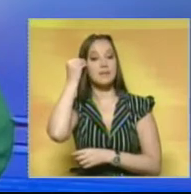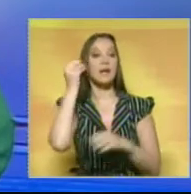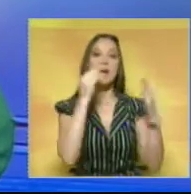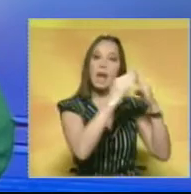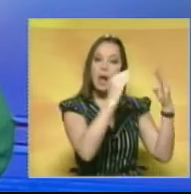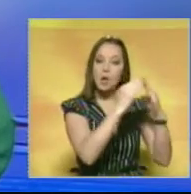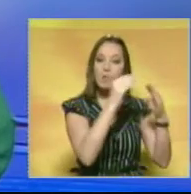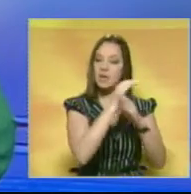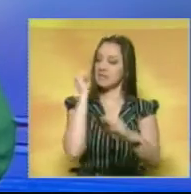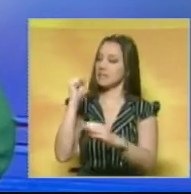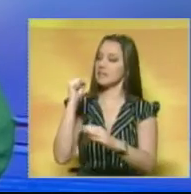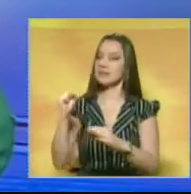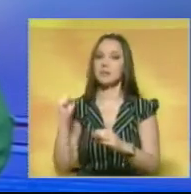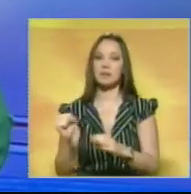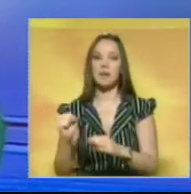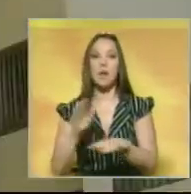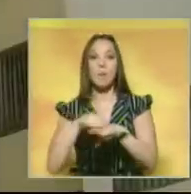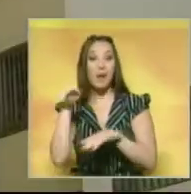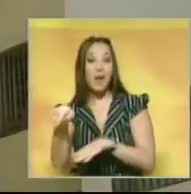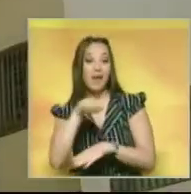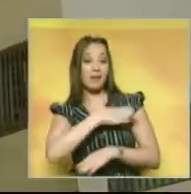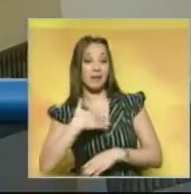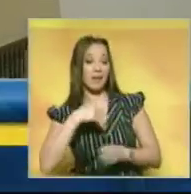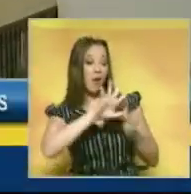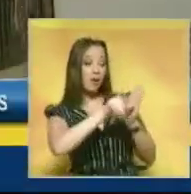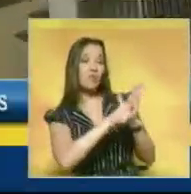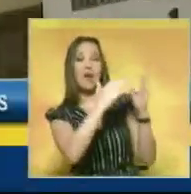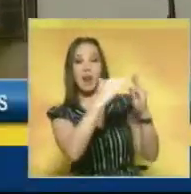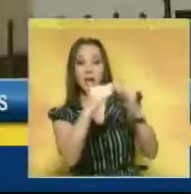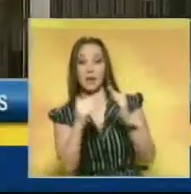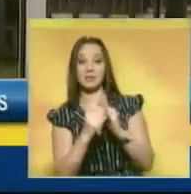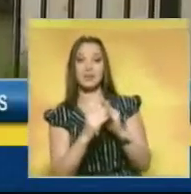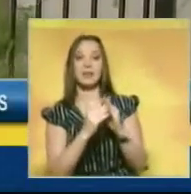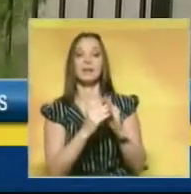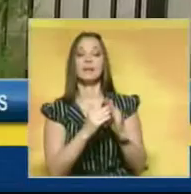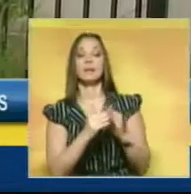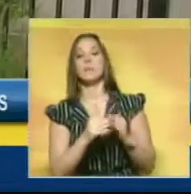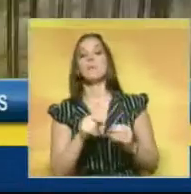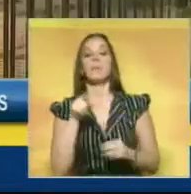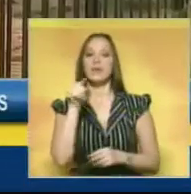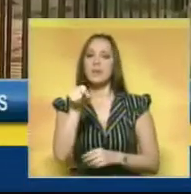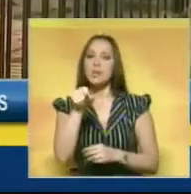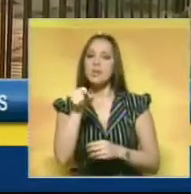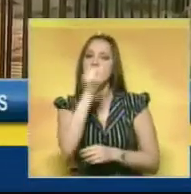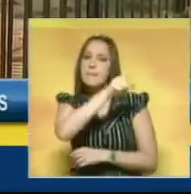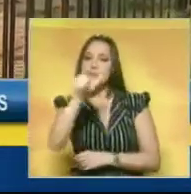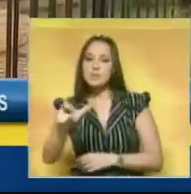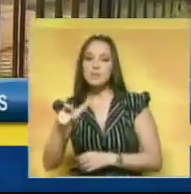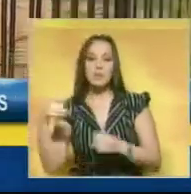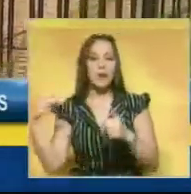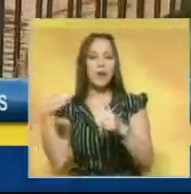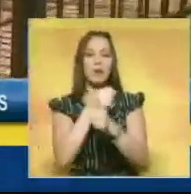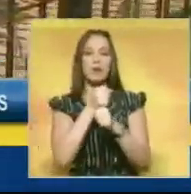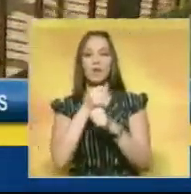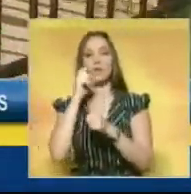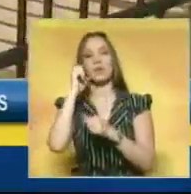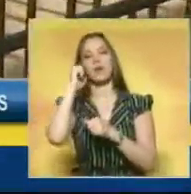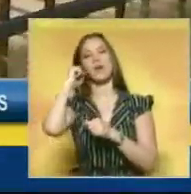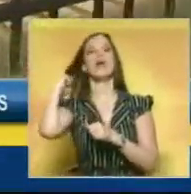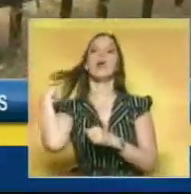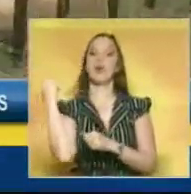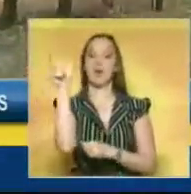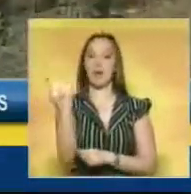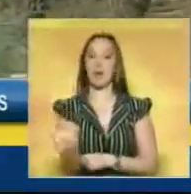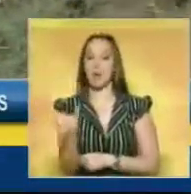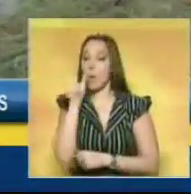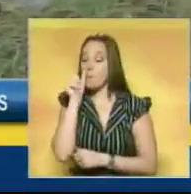comunidad al intentar robar en la zona. El suceso ocurrió en el sector El Pinar, donde vecinos encontraron el cuerpo de un hombre que no ha